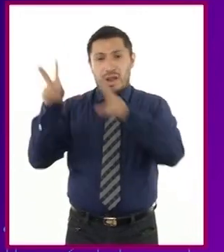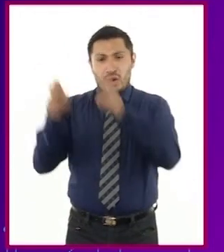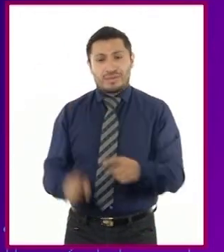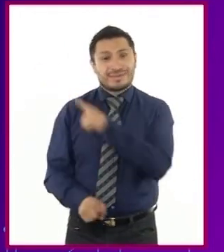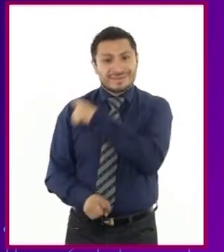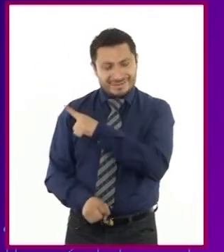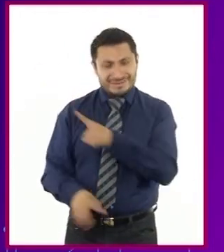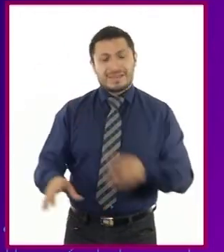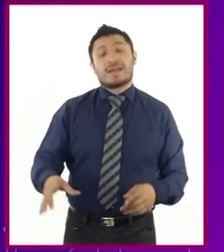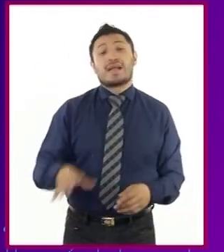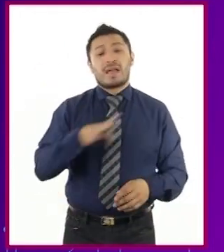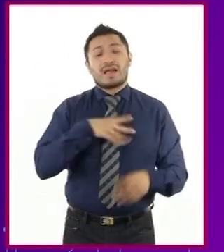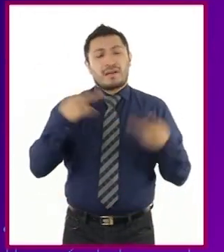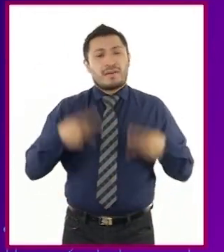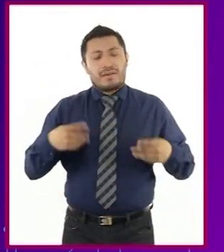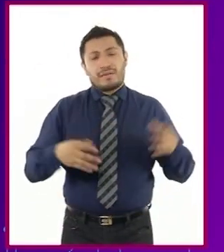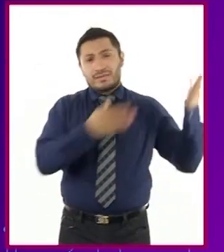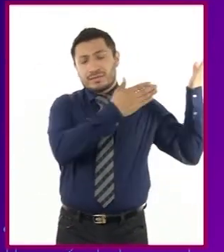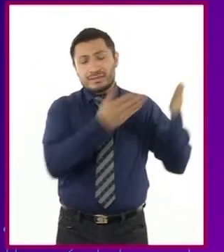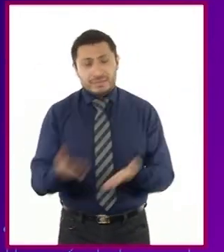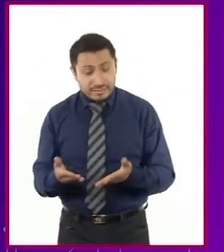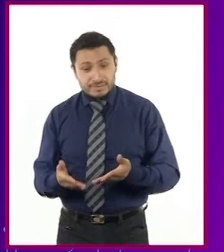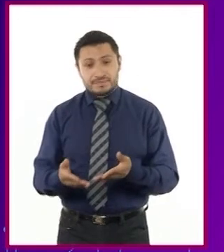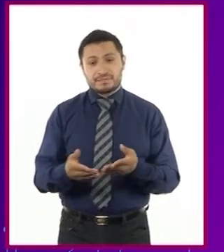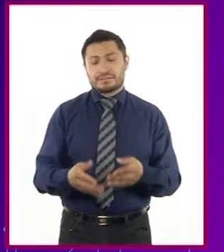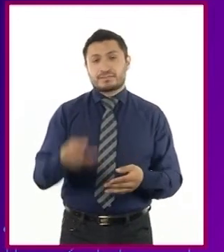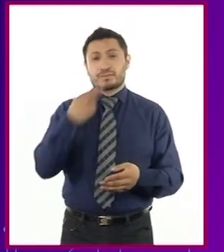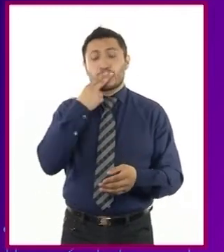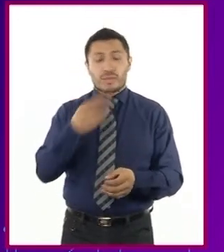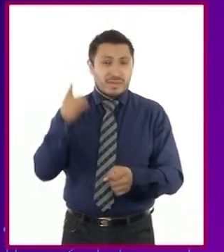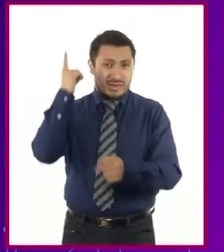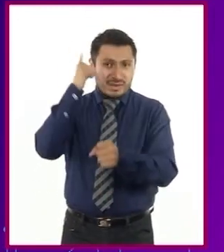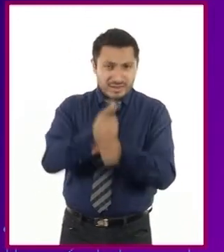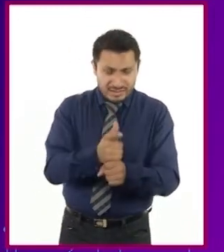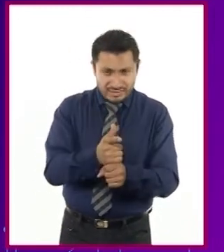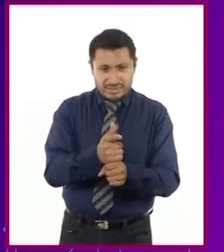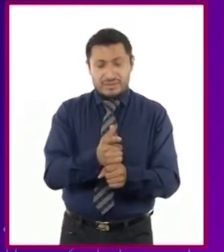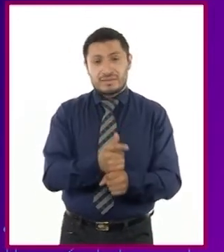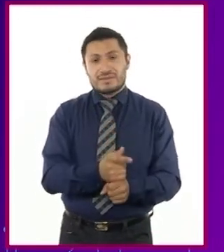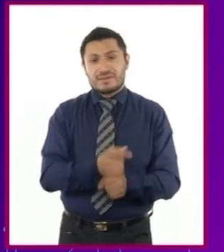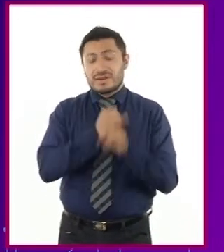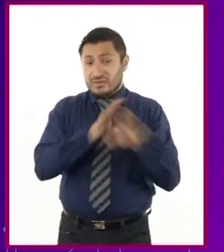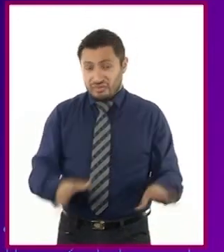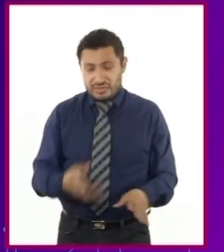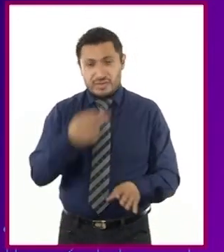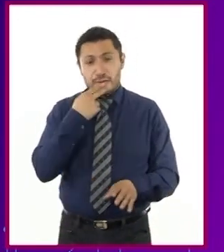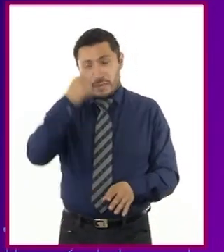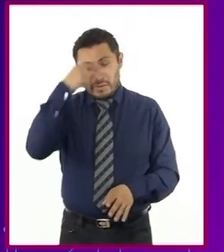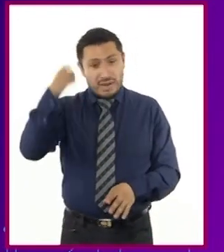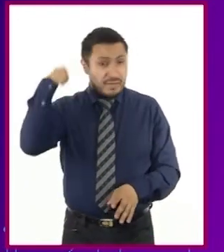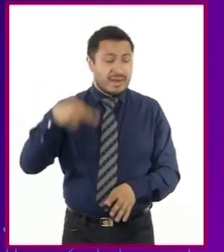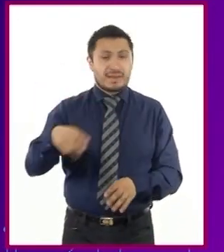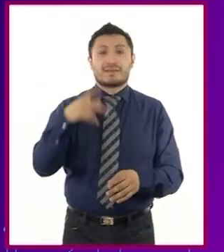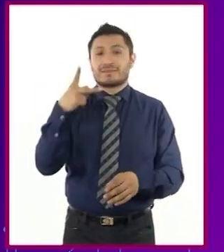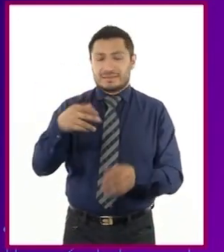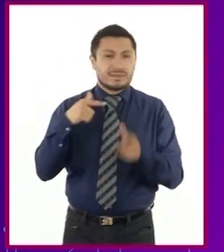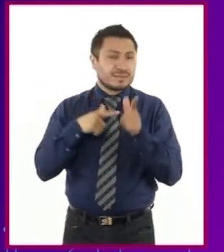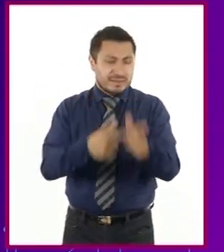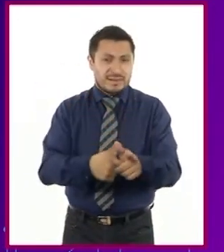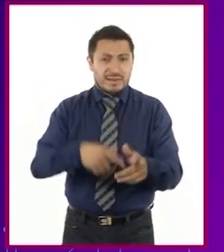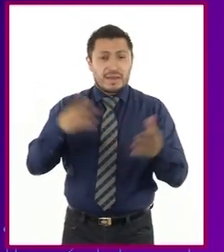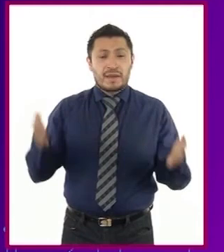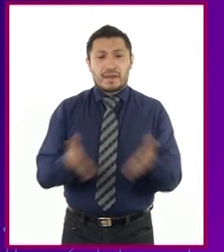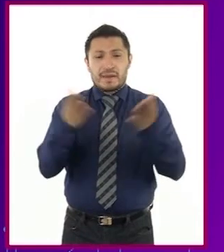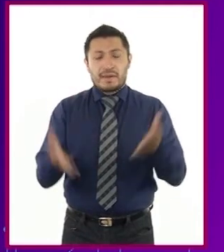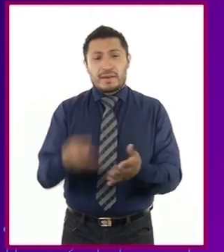www.gov.mx/paisano, nuestros connacionales encontrarán información útil para su viaje. Aunque este programa opera de manera permanente, refuerza sus acciones